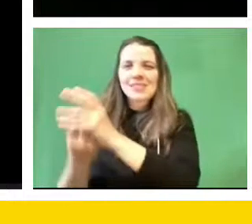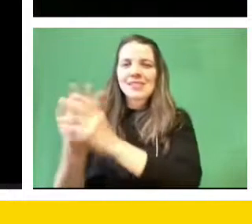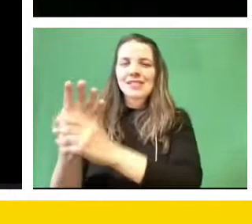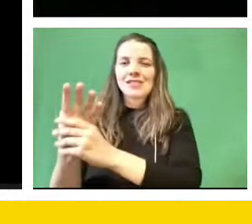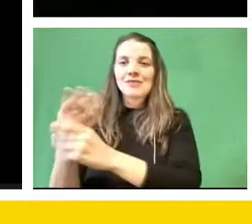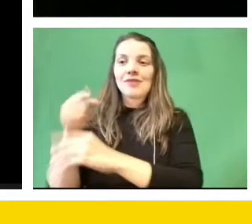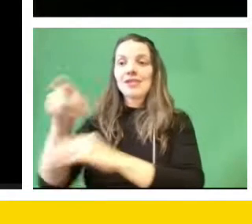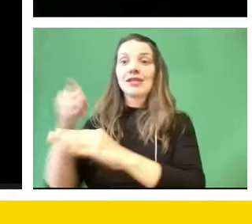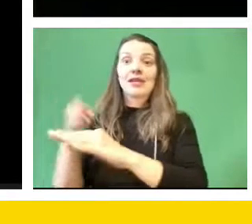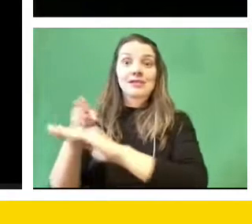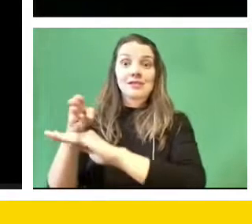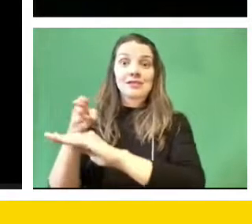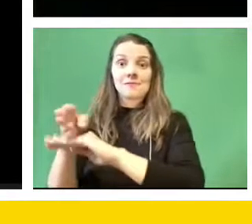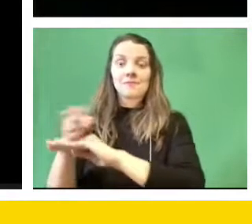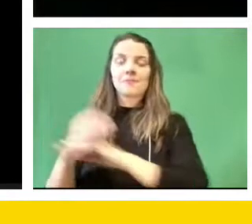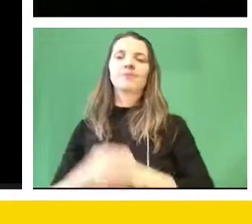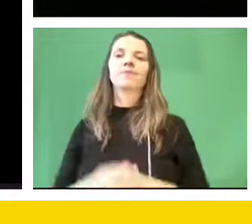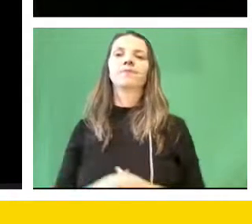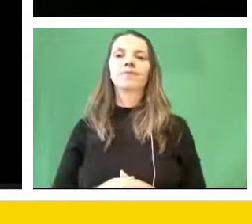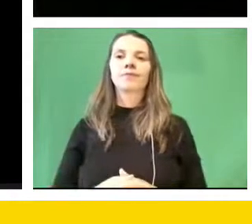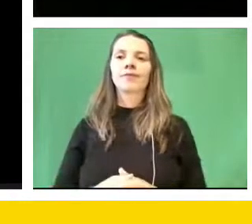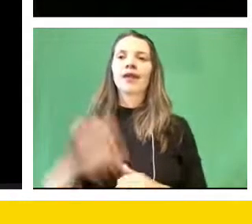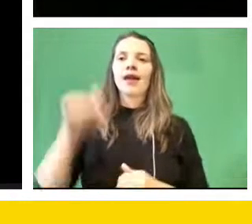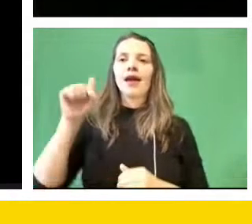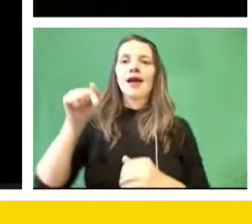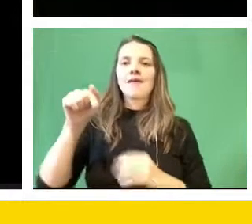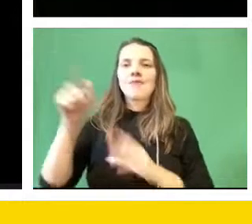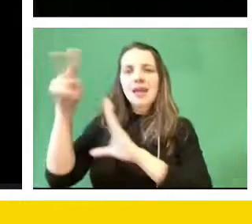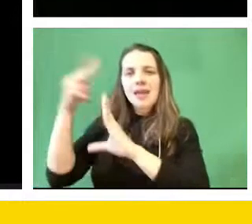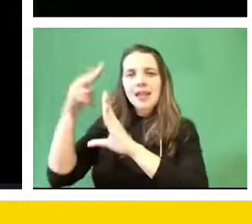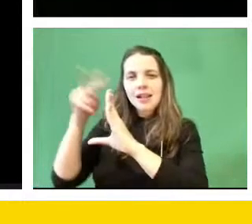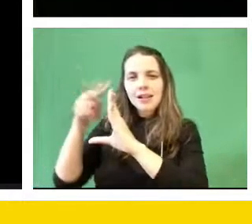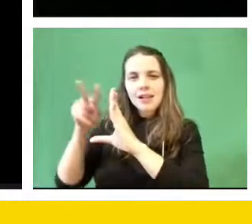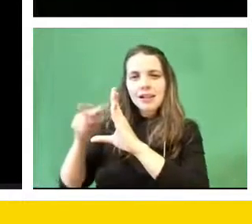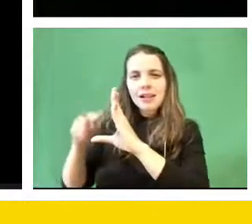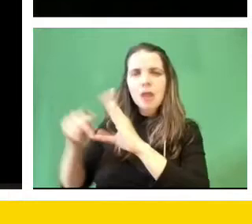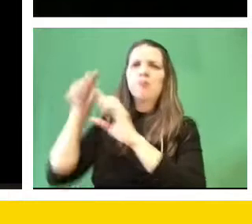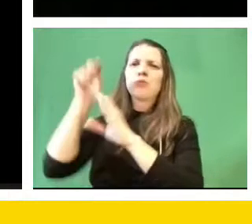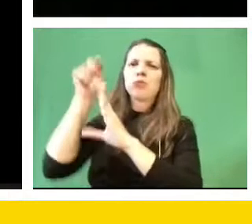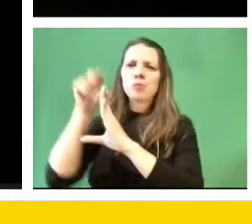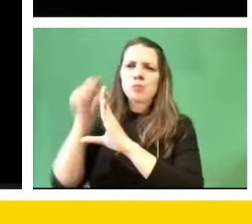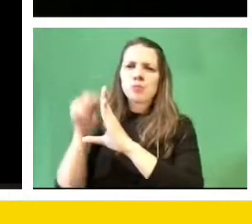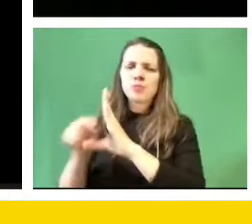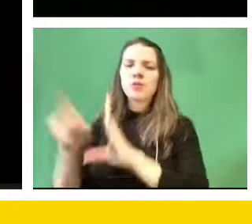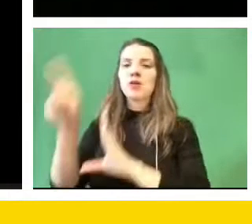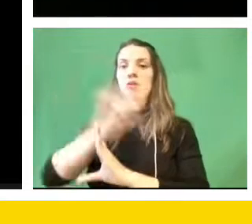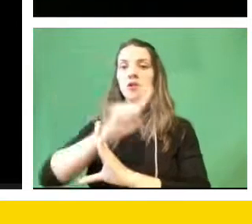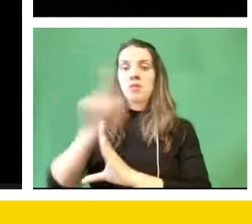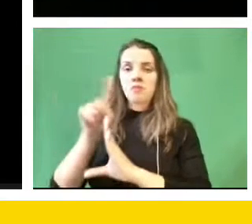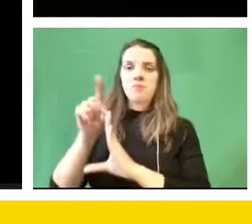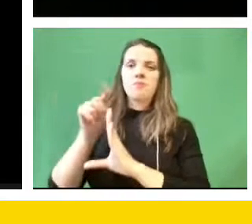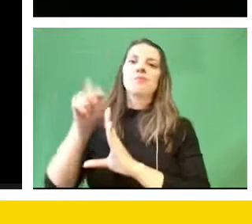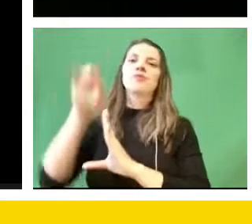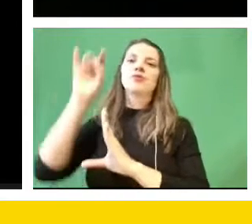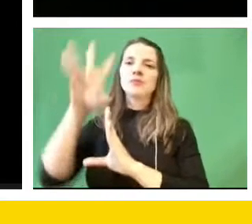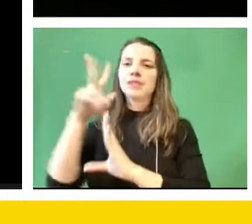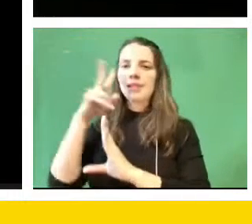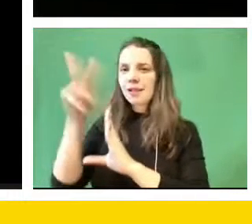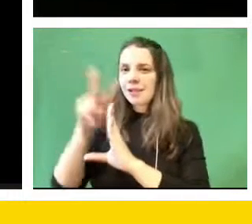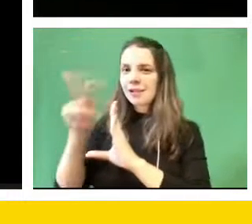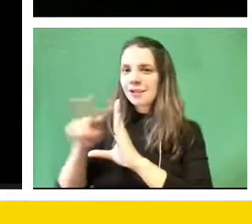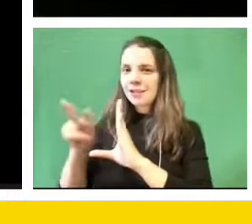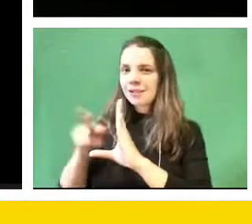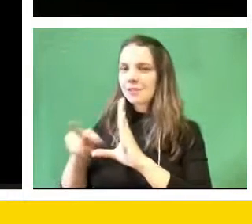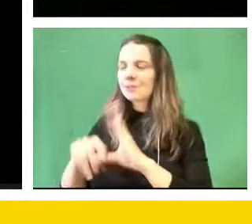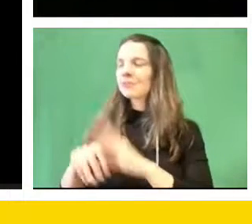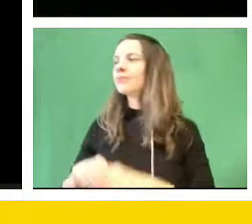voy a permitirme leer las conclusiones, no voy a andar en cada una por premura del tiempo. Tenemos como conclusiones que se